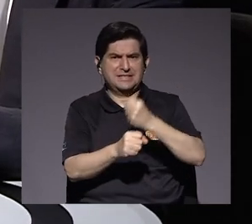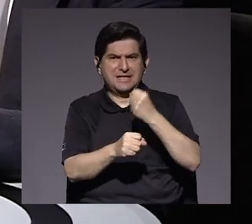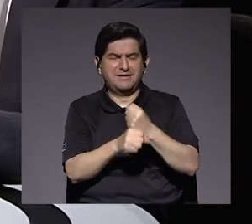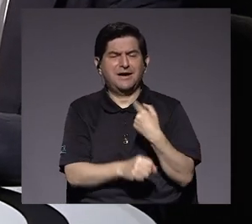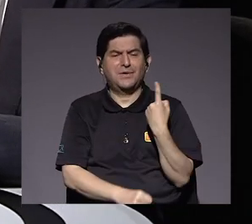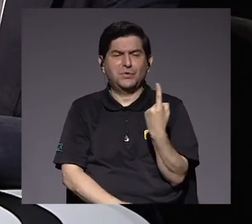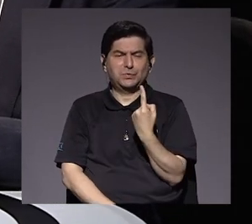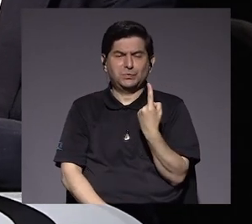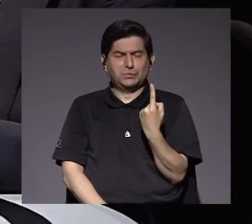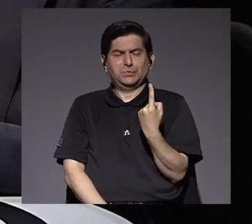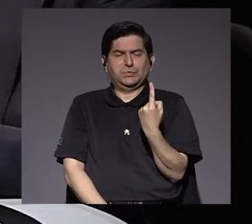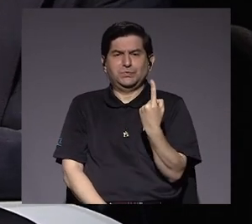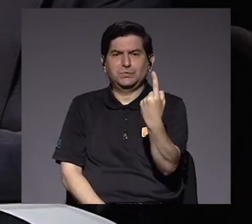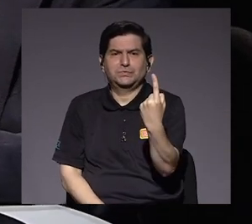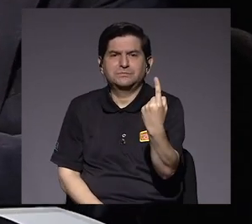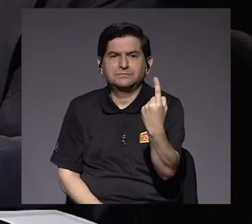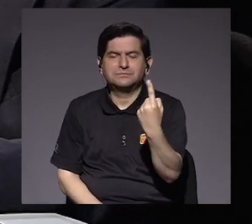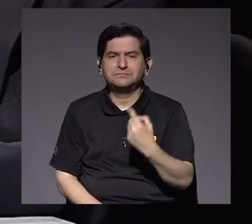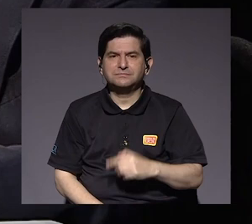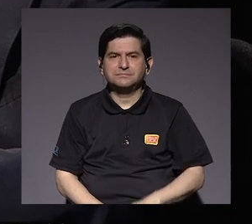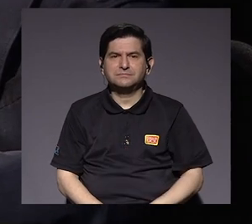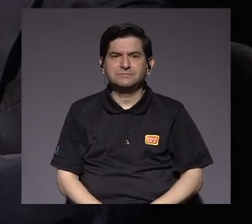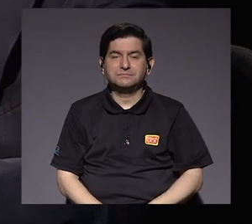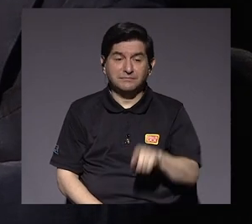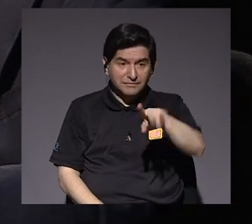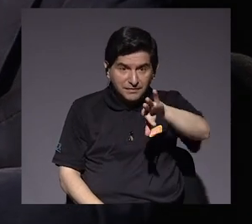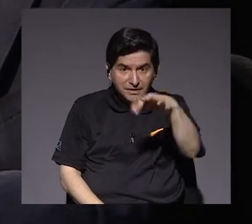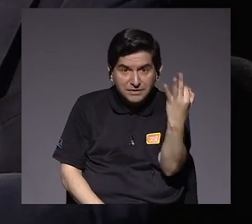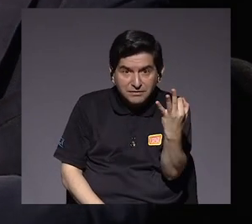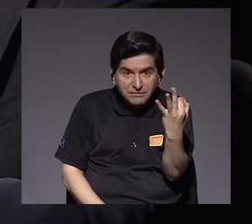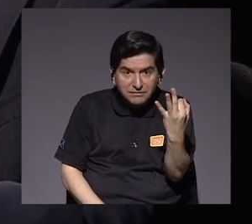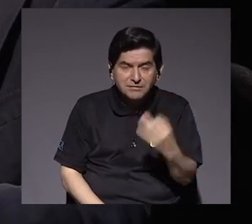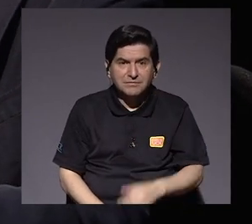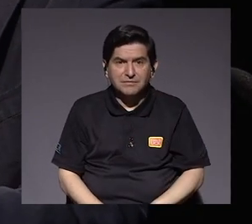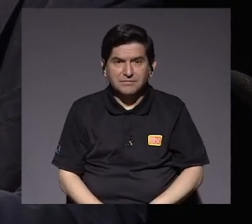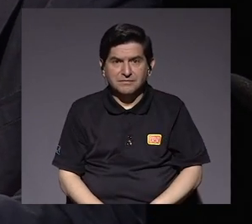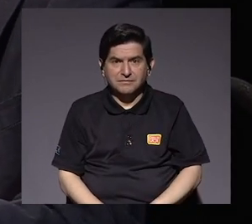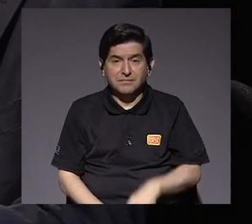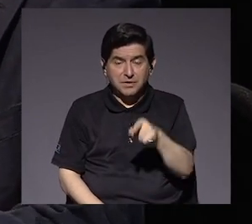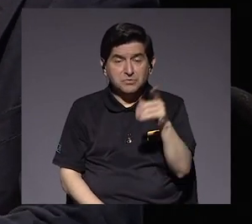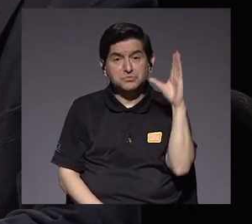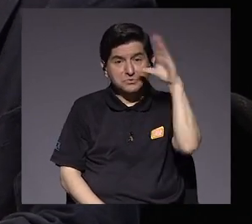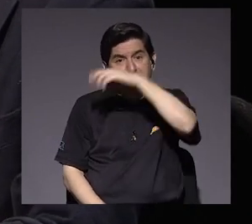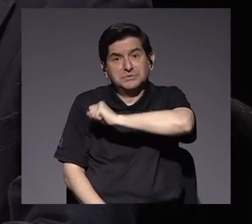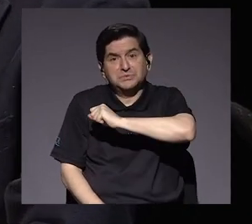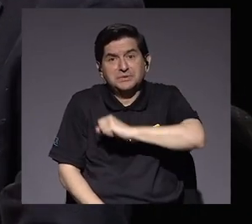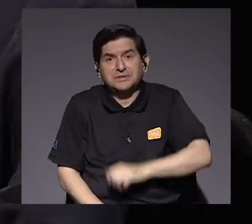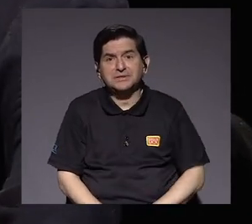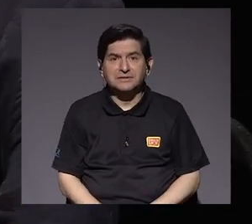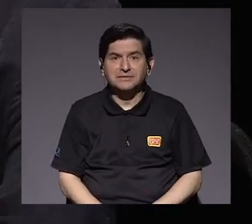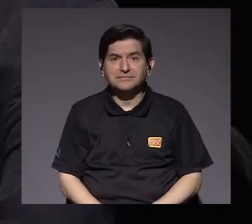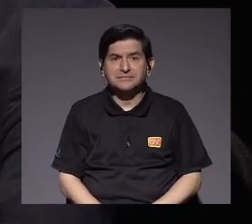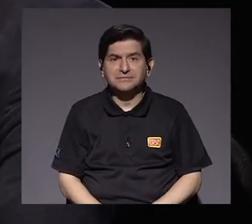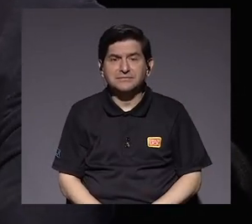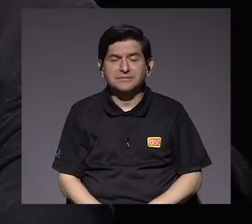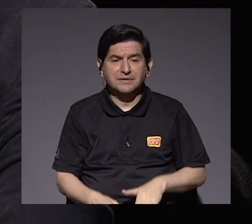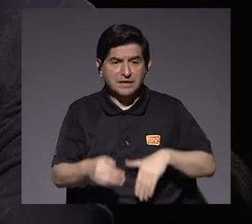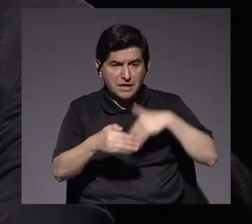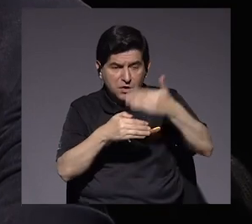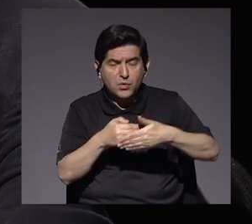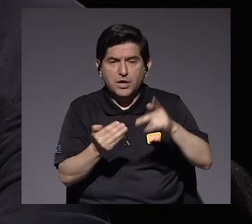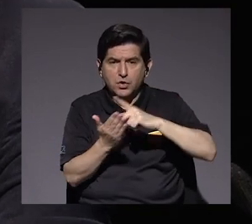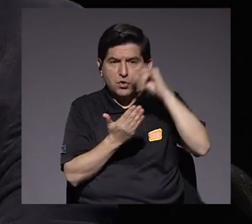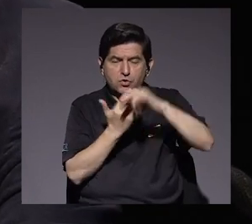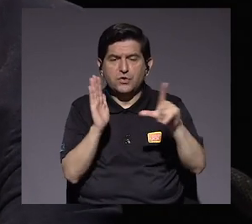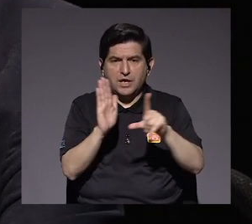puesto muy solo, muy solo. Tanto así, Marlon, que vos lo has podido ver, pasa el proyecto de